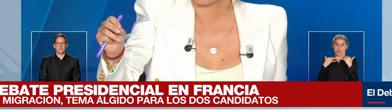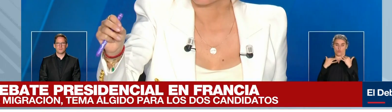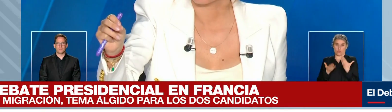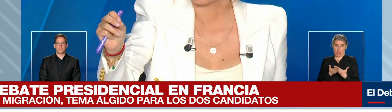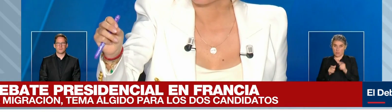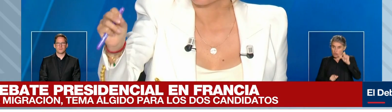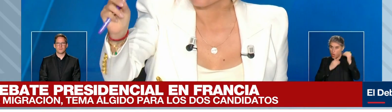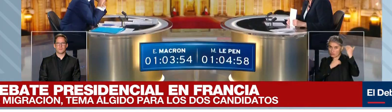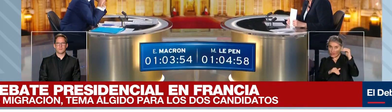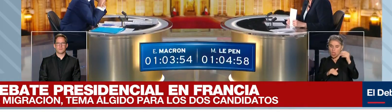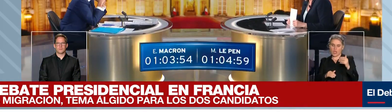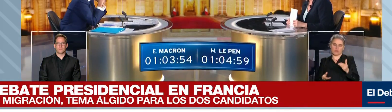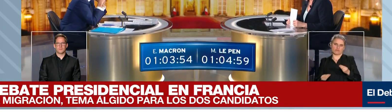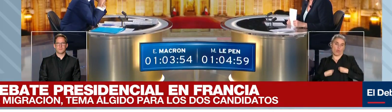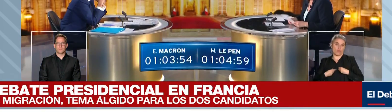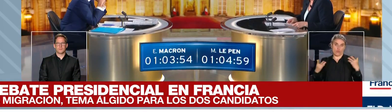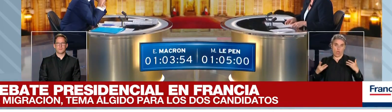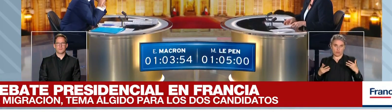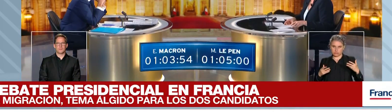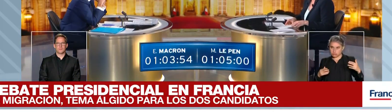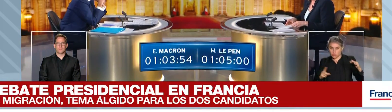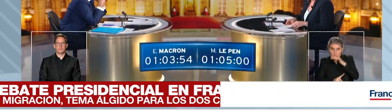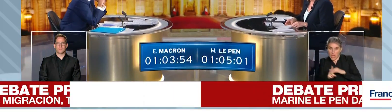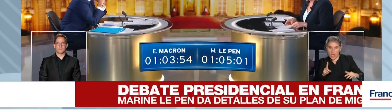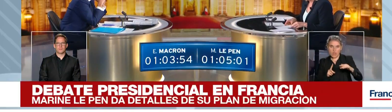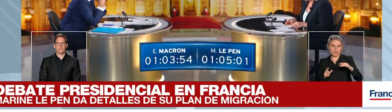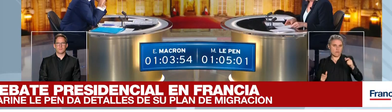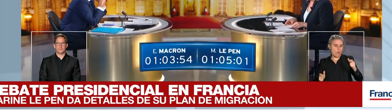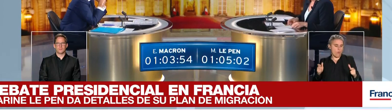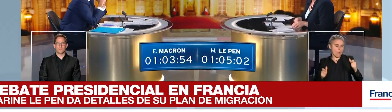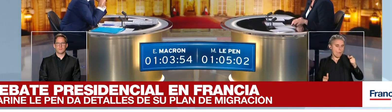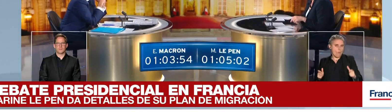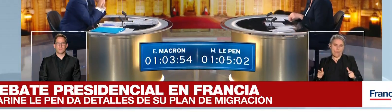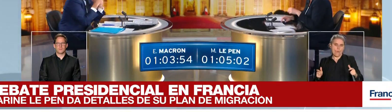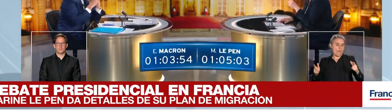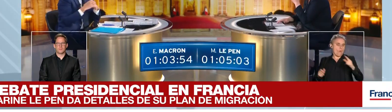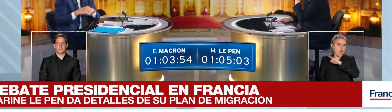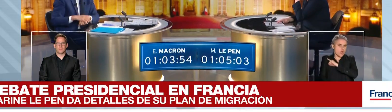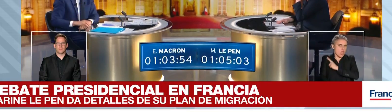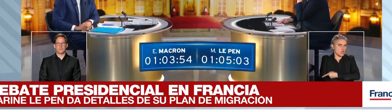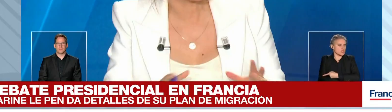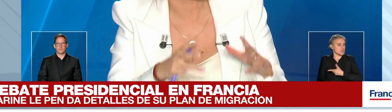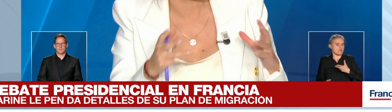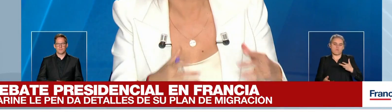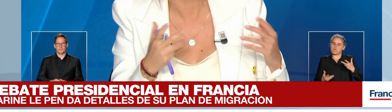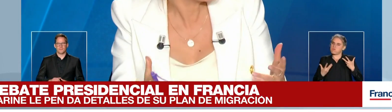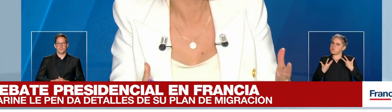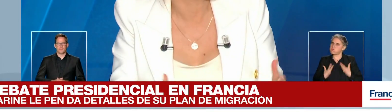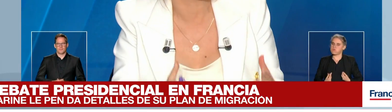porque todo esto hay que consultarlo, porque la inmigración es un problema que gasta muchas energías de nuestra sociedad en muchos campos.